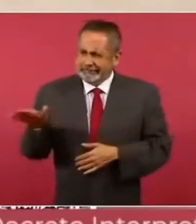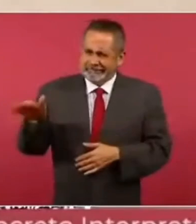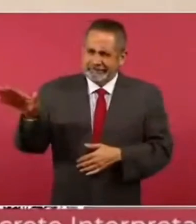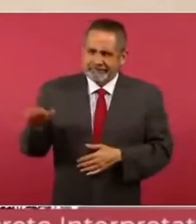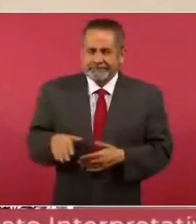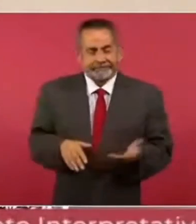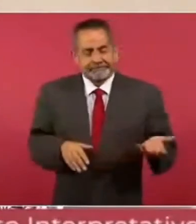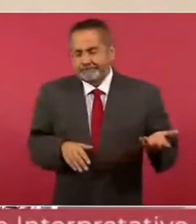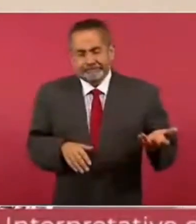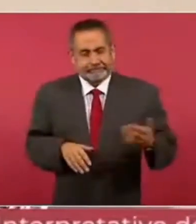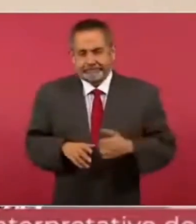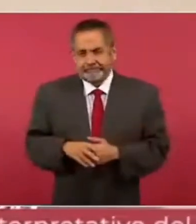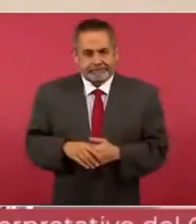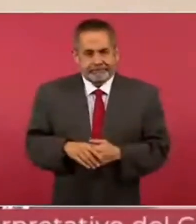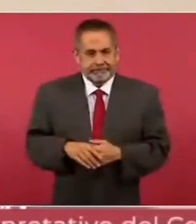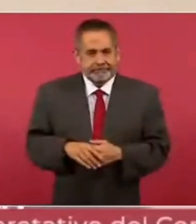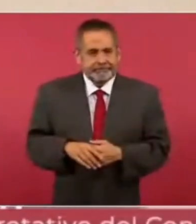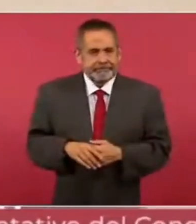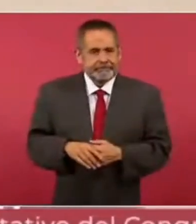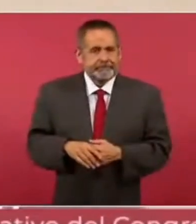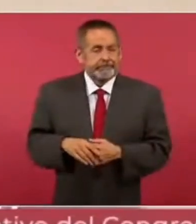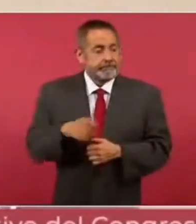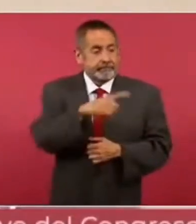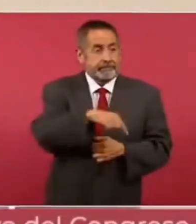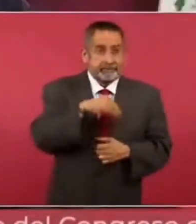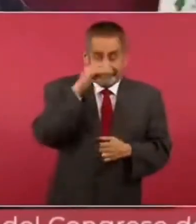Y entonces están pensando,